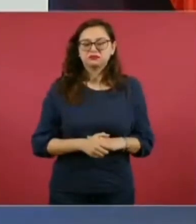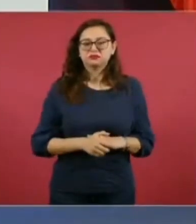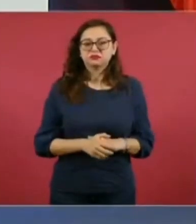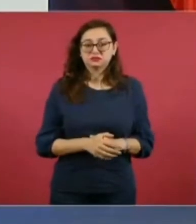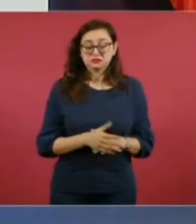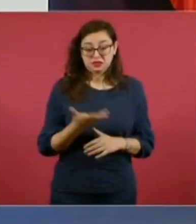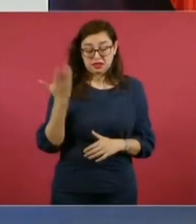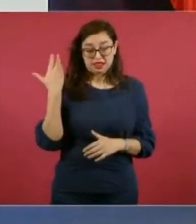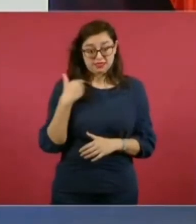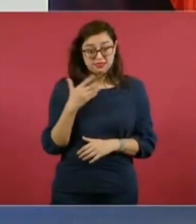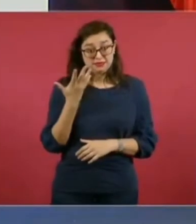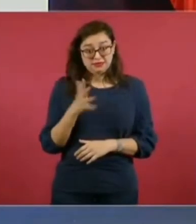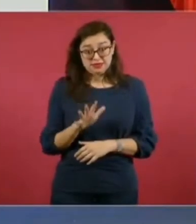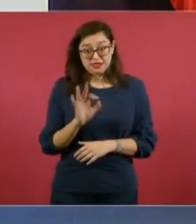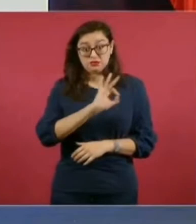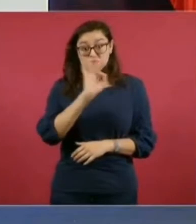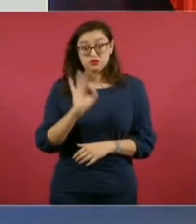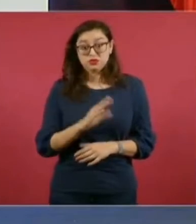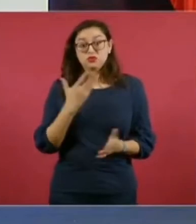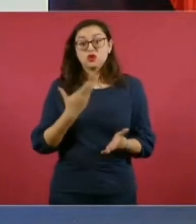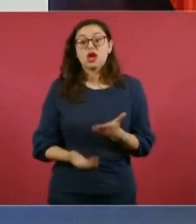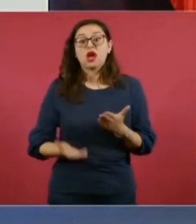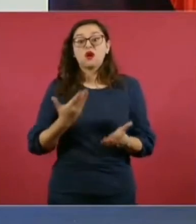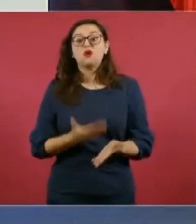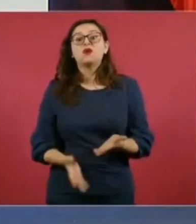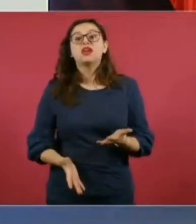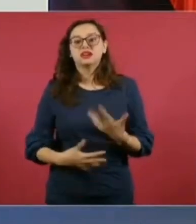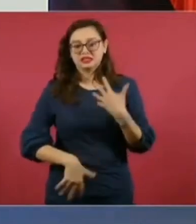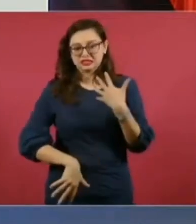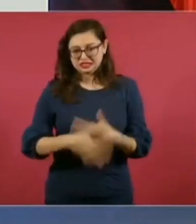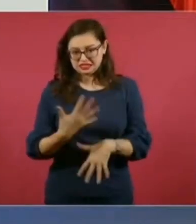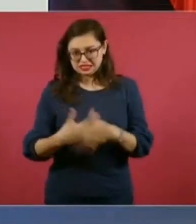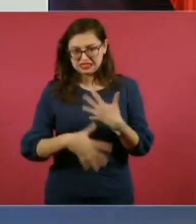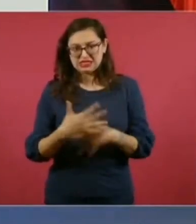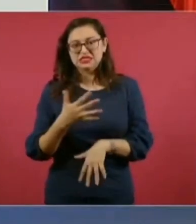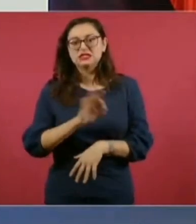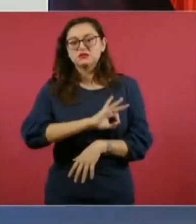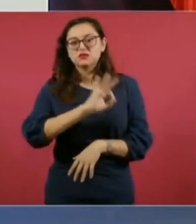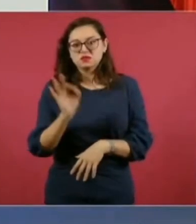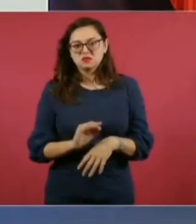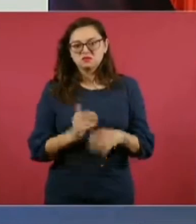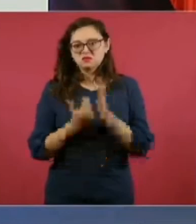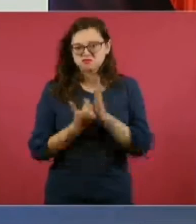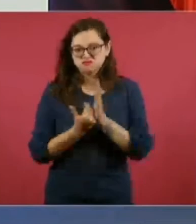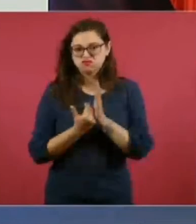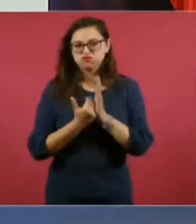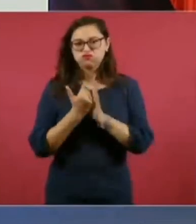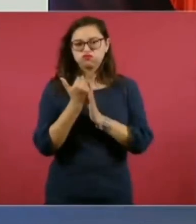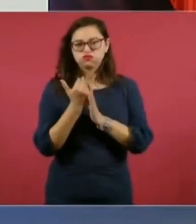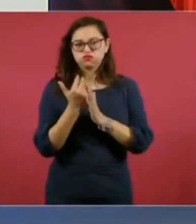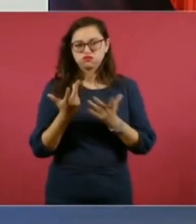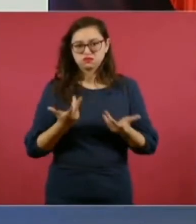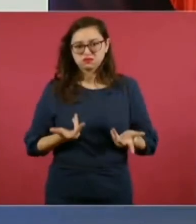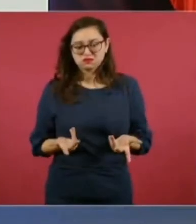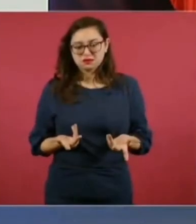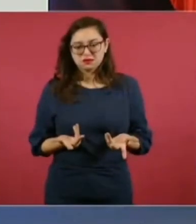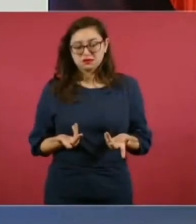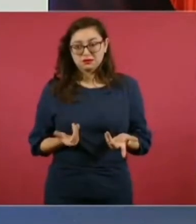15% para los jóvenes. Nada más que vean una foto,